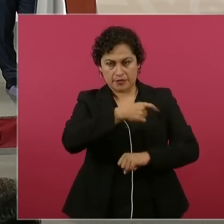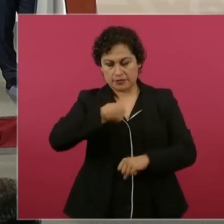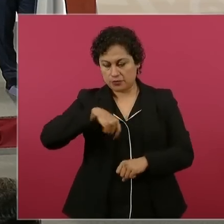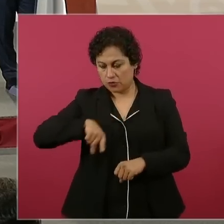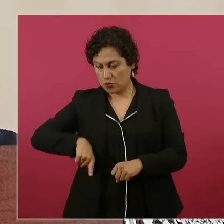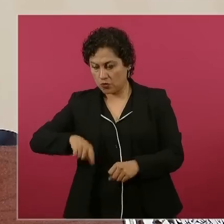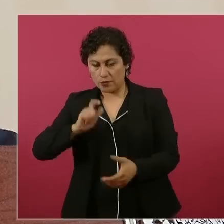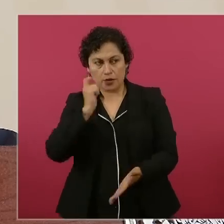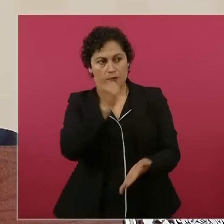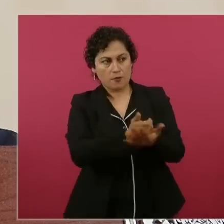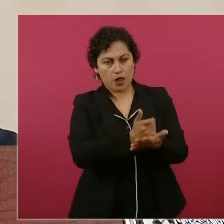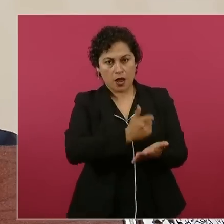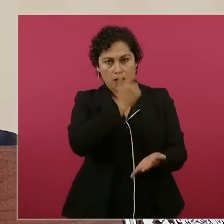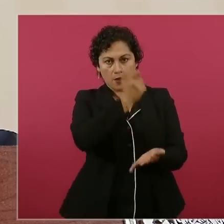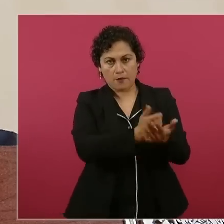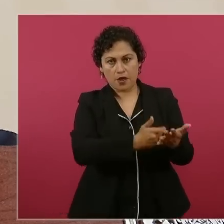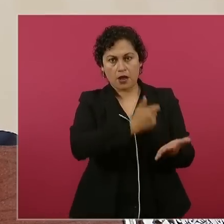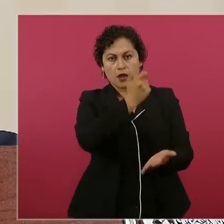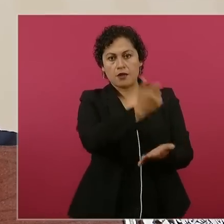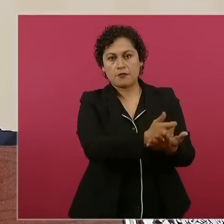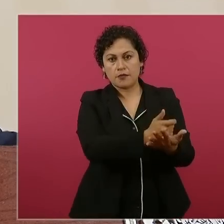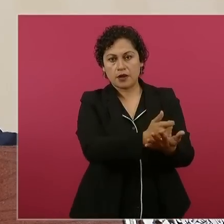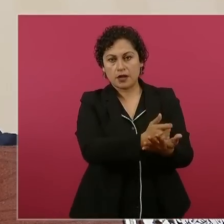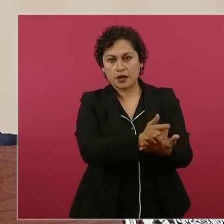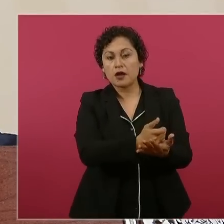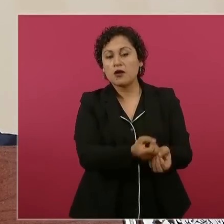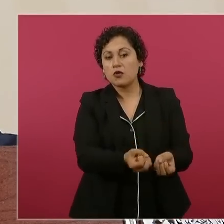de servicio